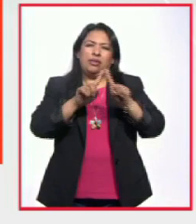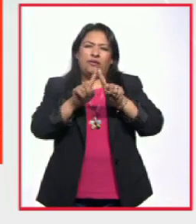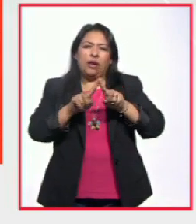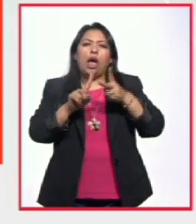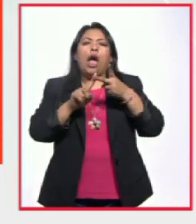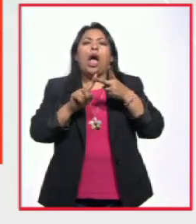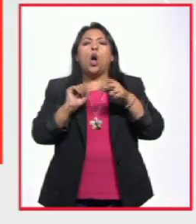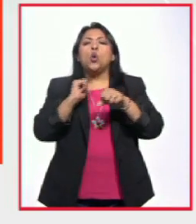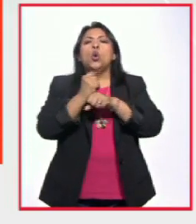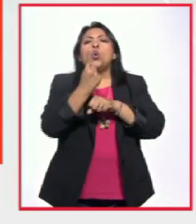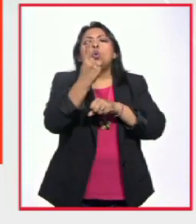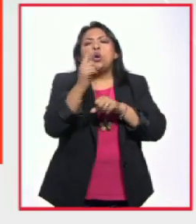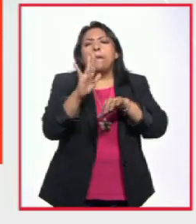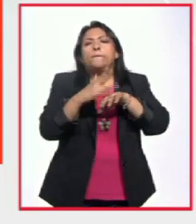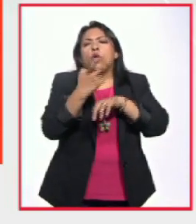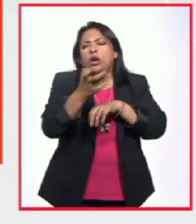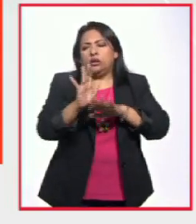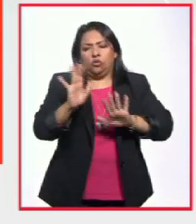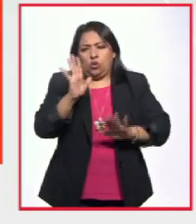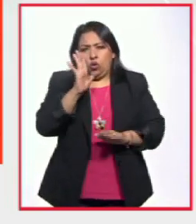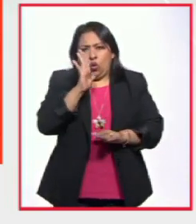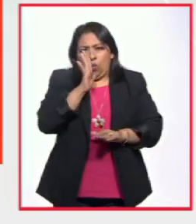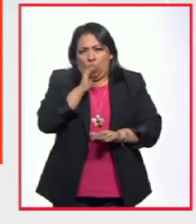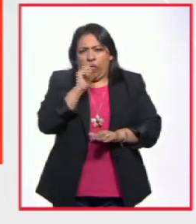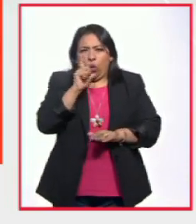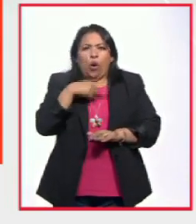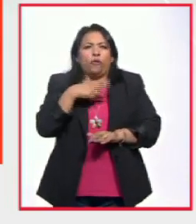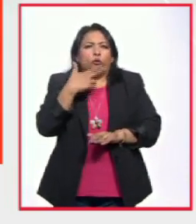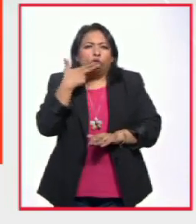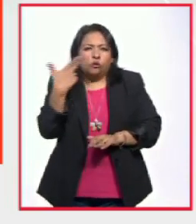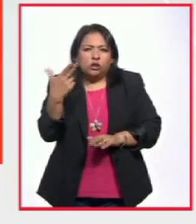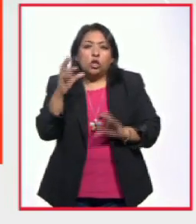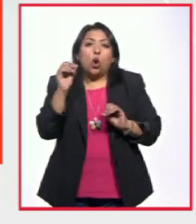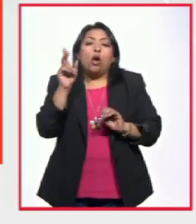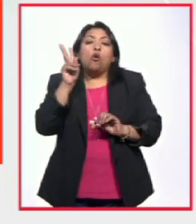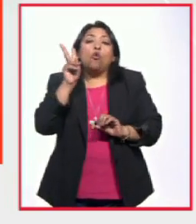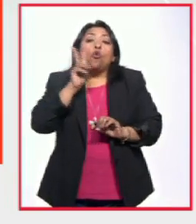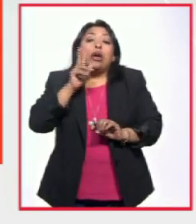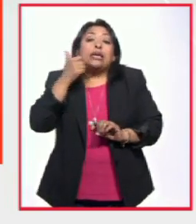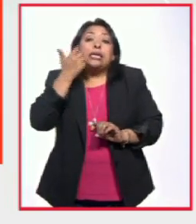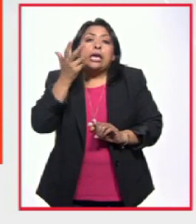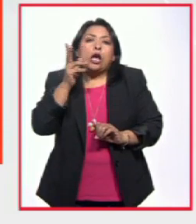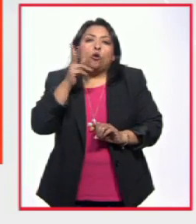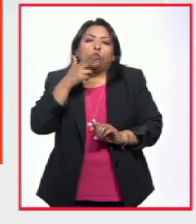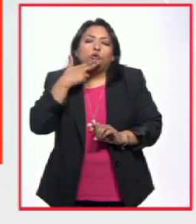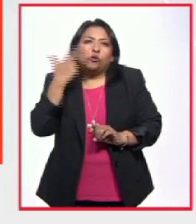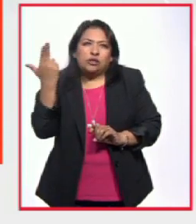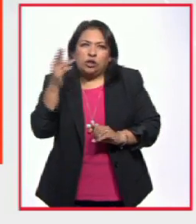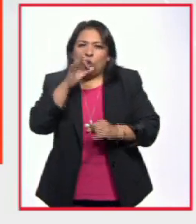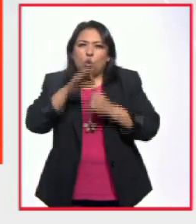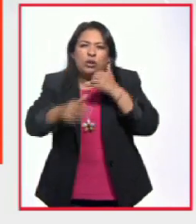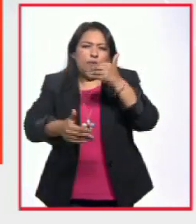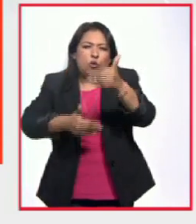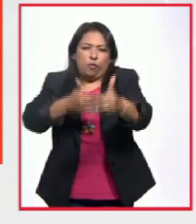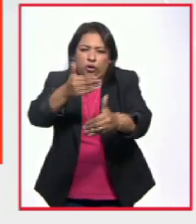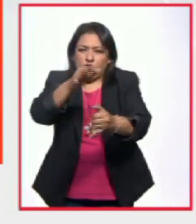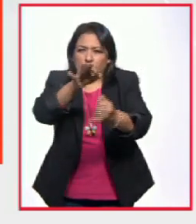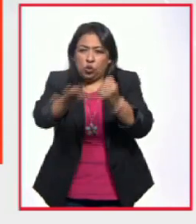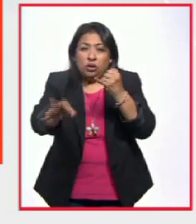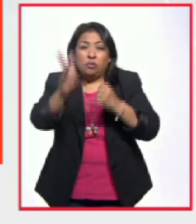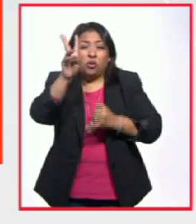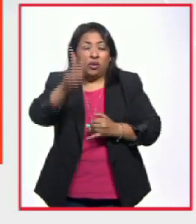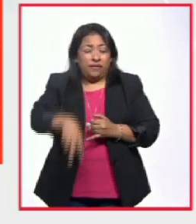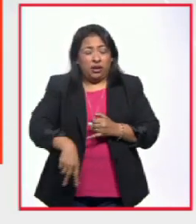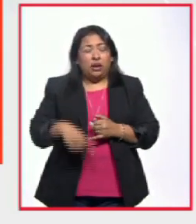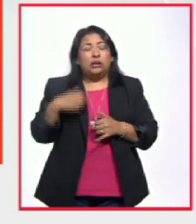podemos atribuirle a una sola causa la consumación de un suicidio o el intento de suicidio, que es la última etapa de este proceso tan